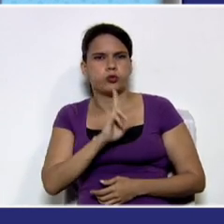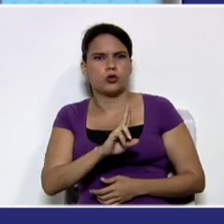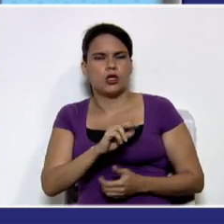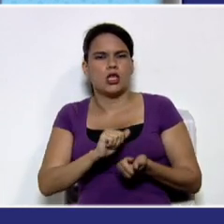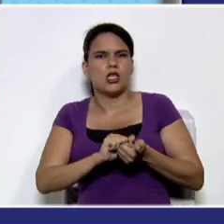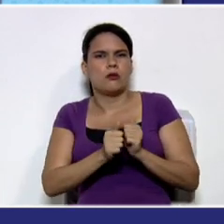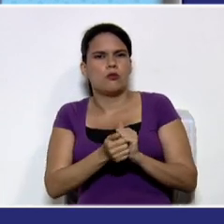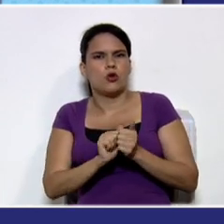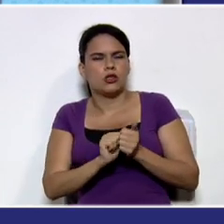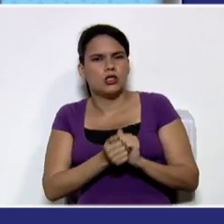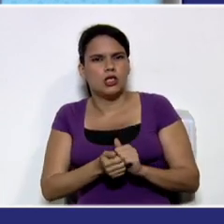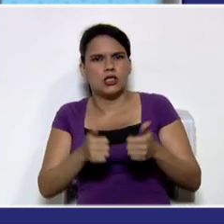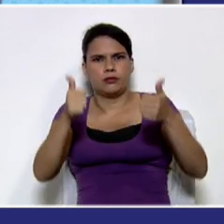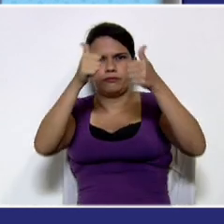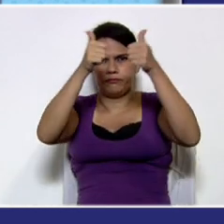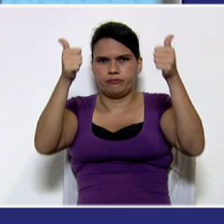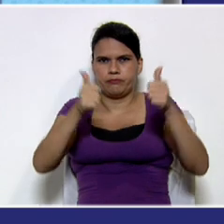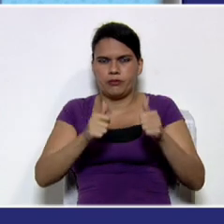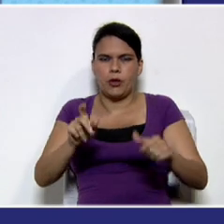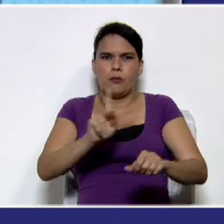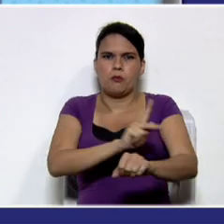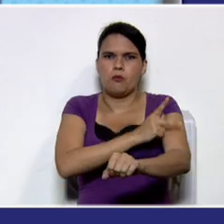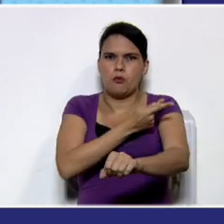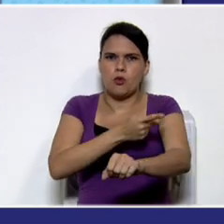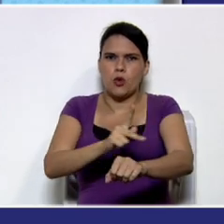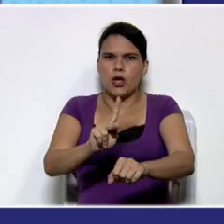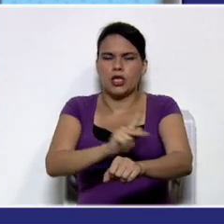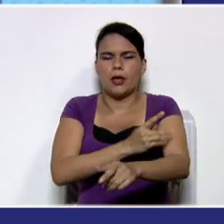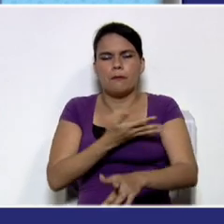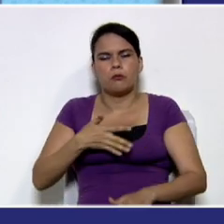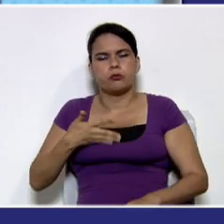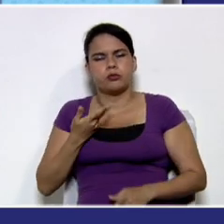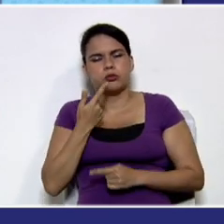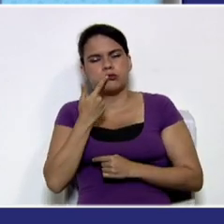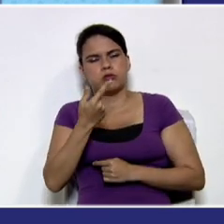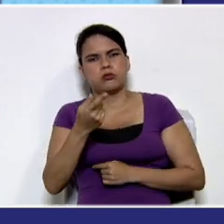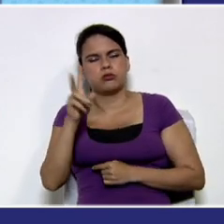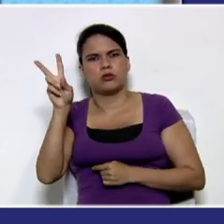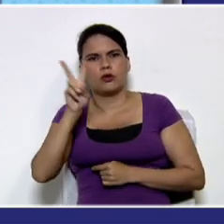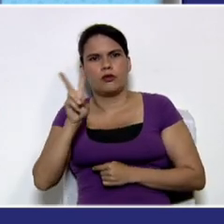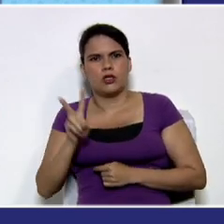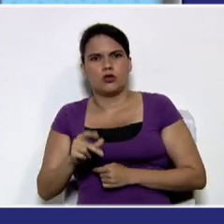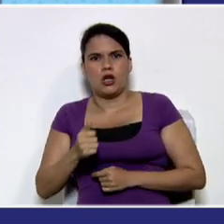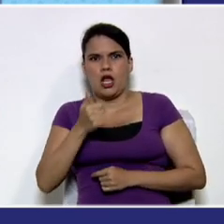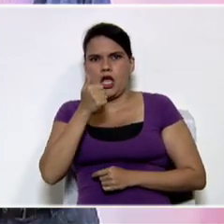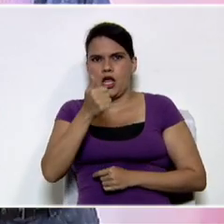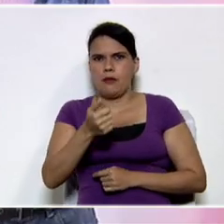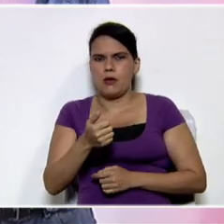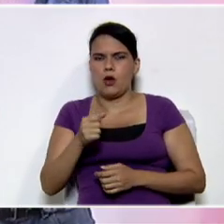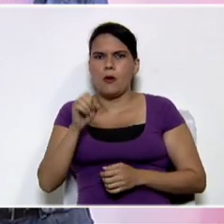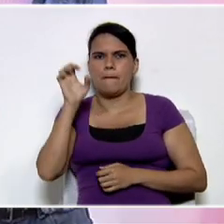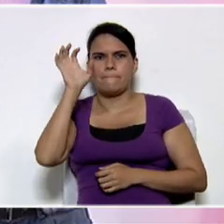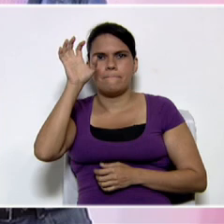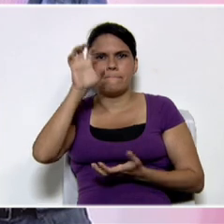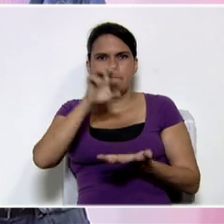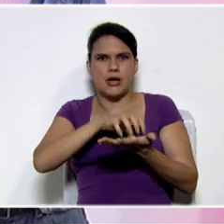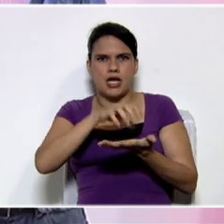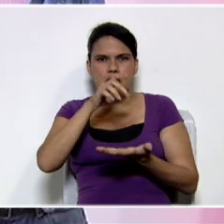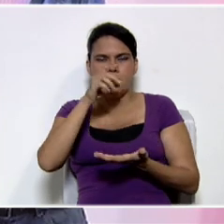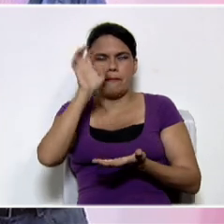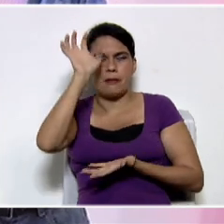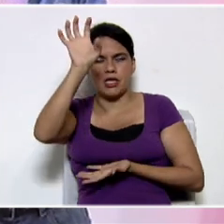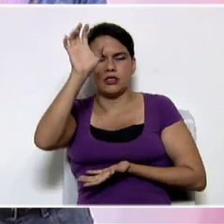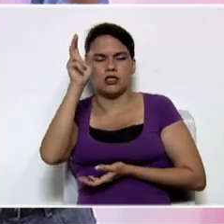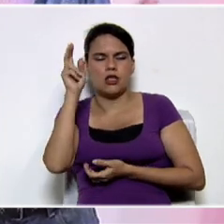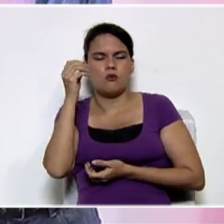deportistas, artistas plásticos, poetas. Podemos decir que Venezuela es el mejor país del mundo y que nuestras costumbres